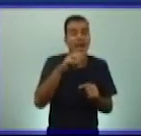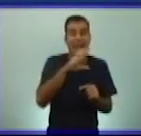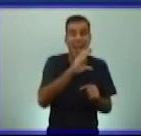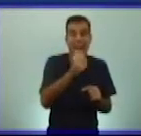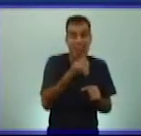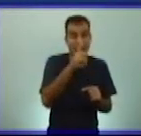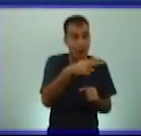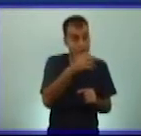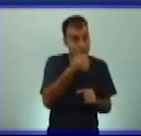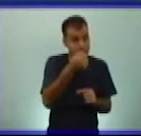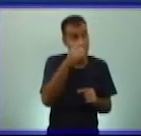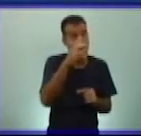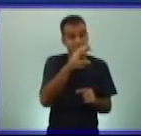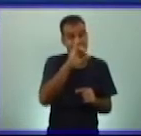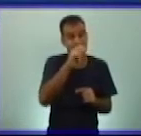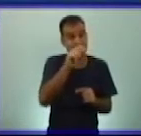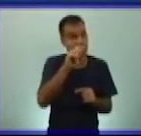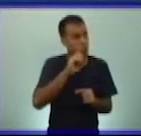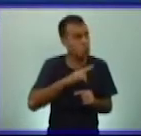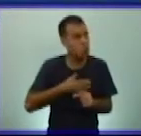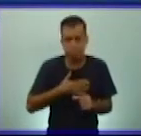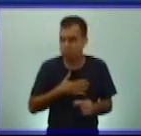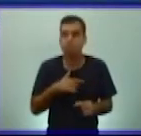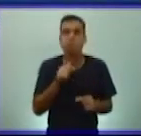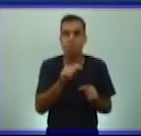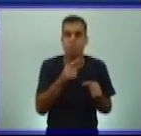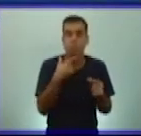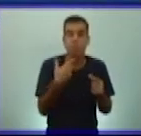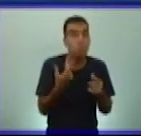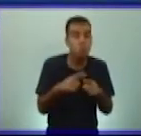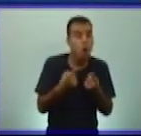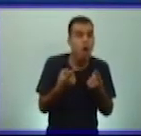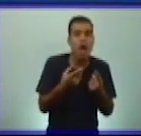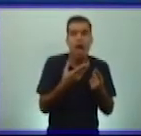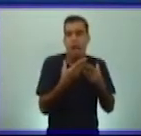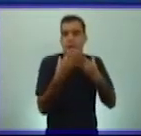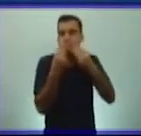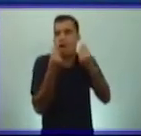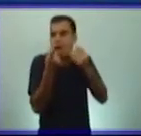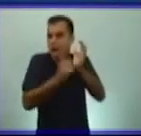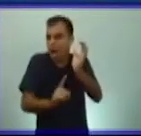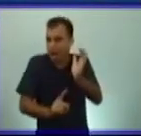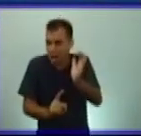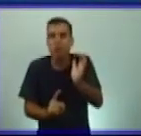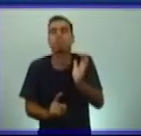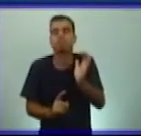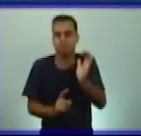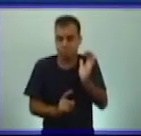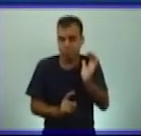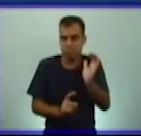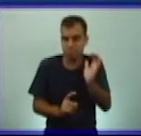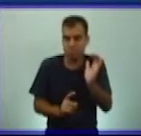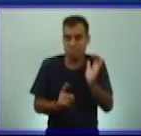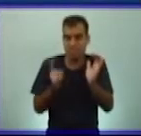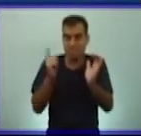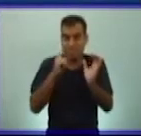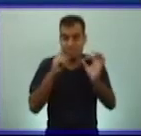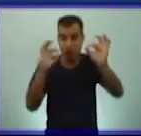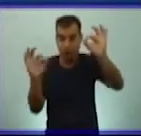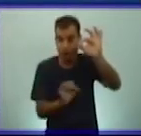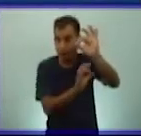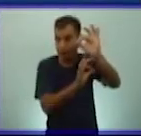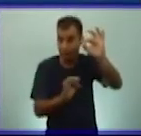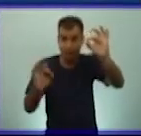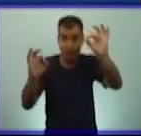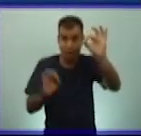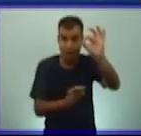ciertas pérdidas de energía, igual que ocurre en el péndulo, que cuando el péndulo oscila, pasado cierto tiempo su amplitud disminuye